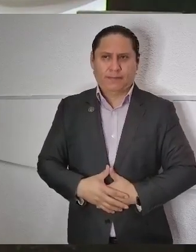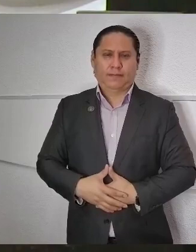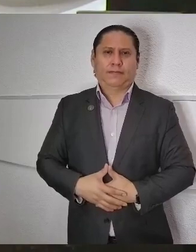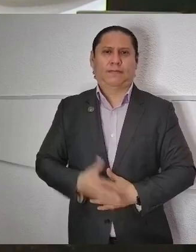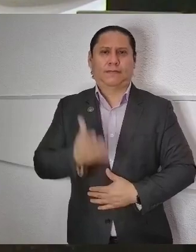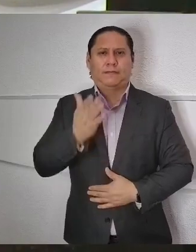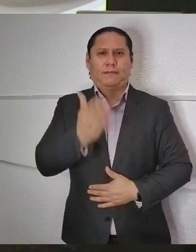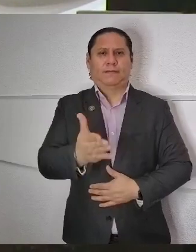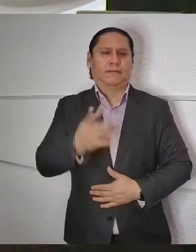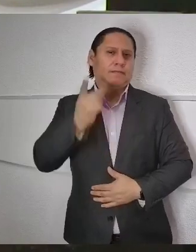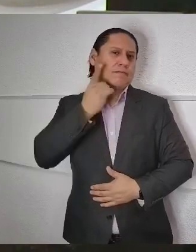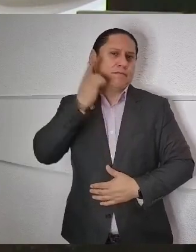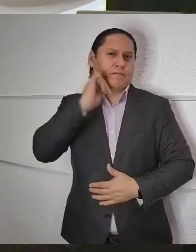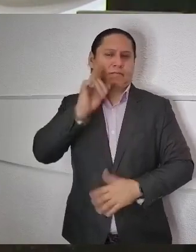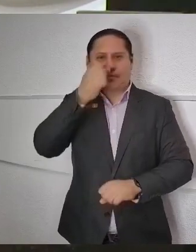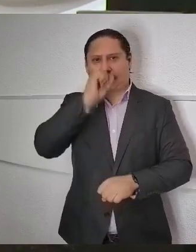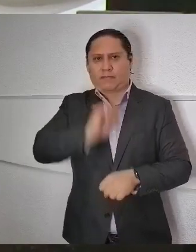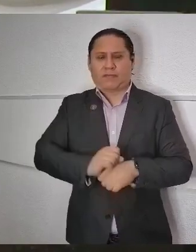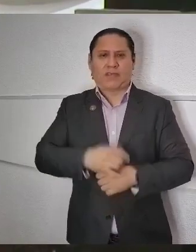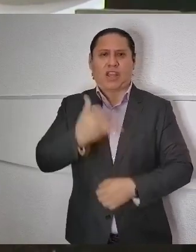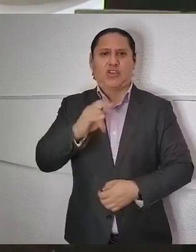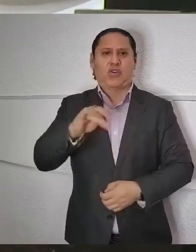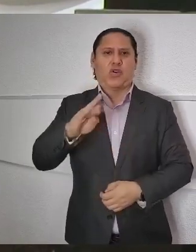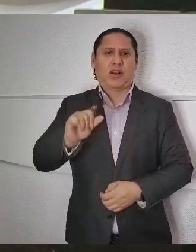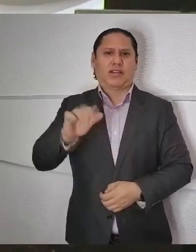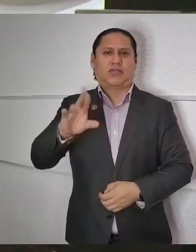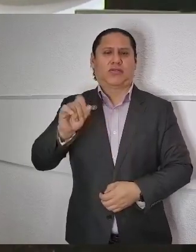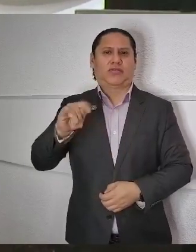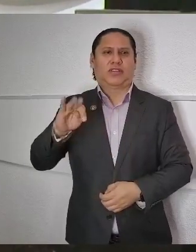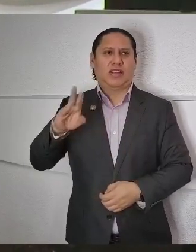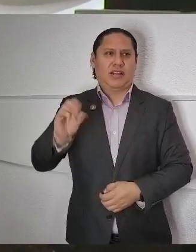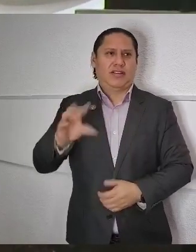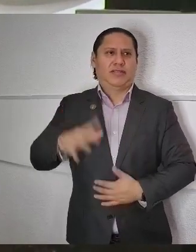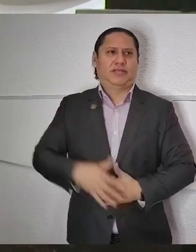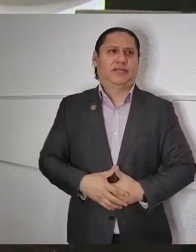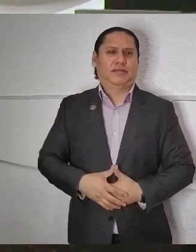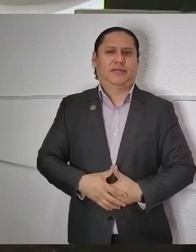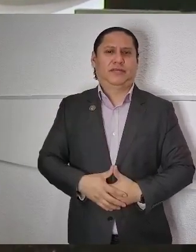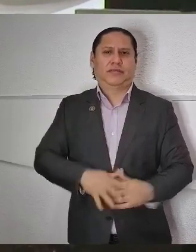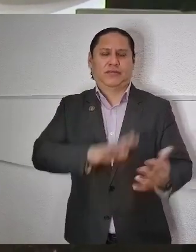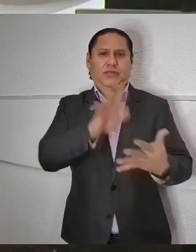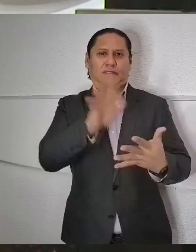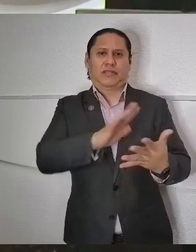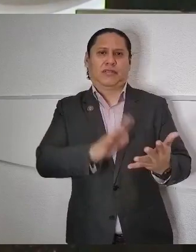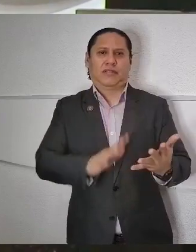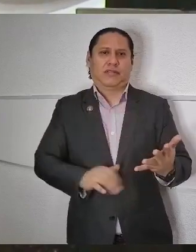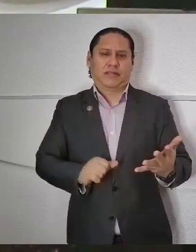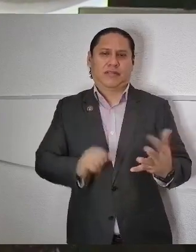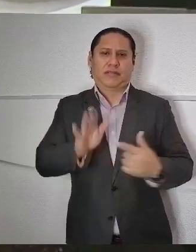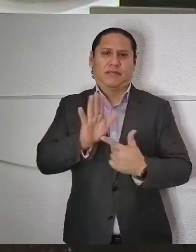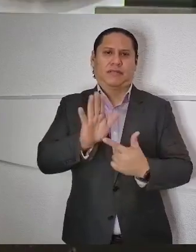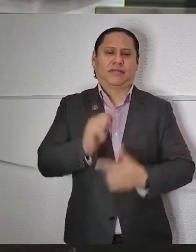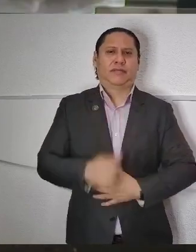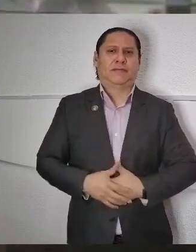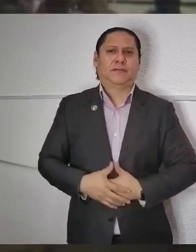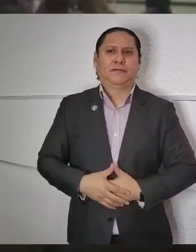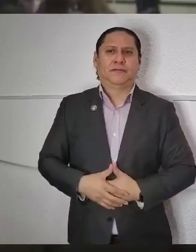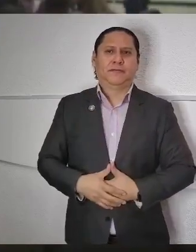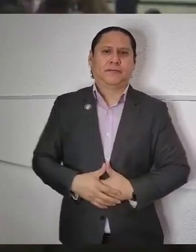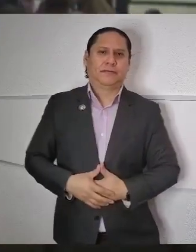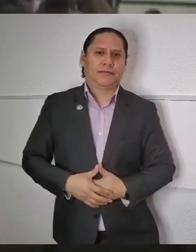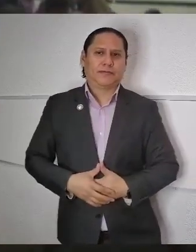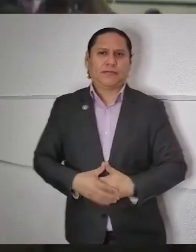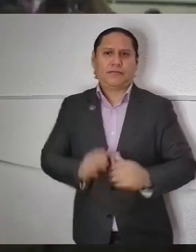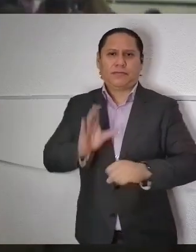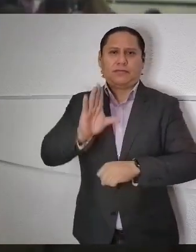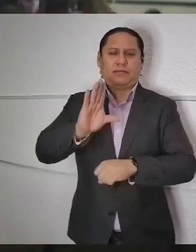Por lo que solicito a la diputada secretaria Yolanda del Rosario Correa González dé lectura al documento de cuenta. Con